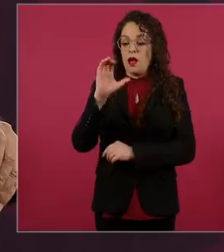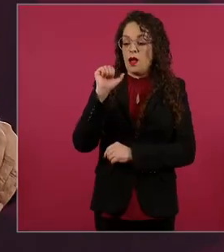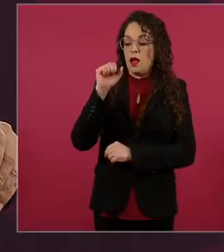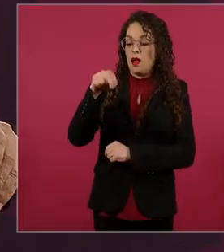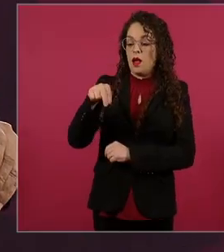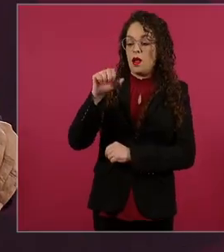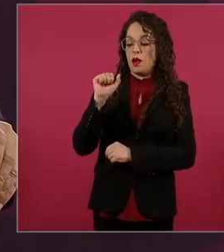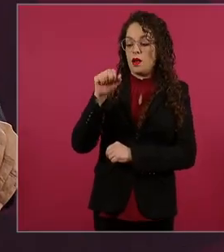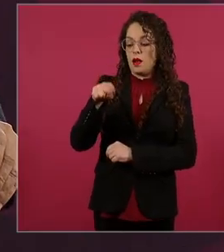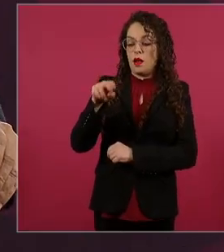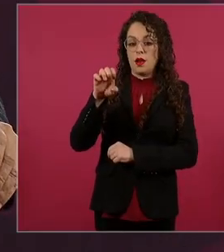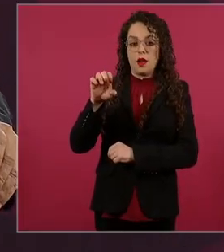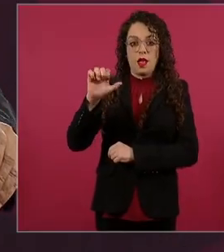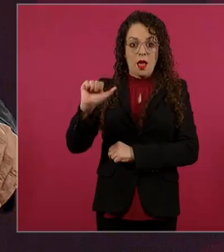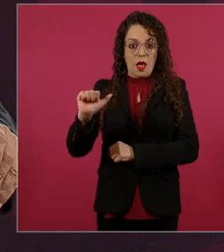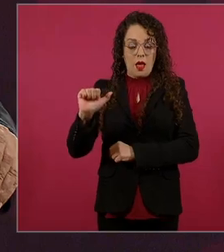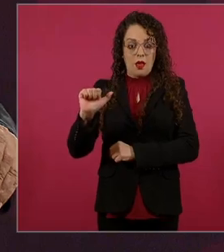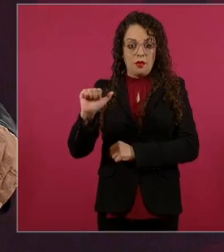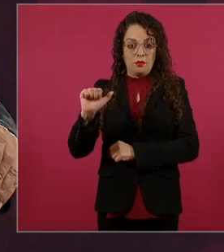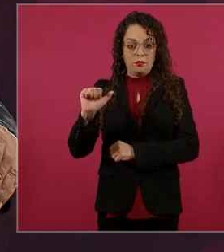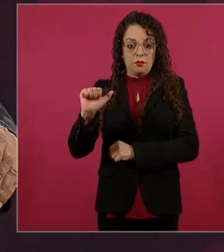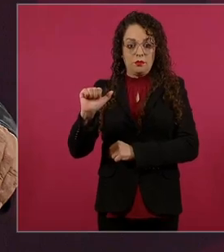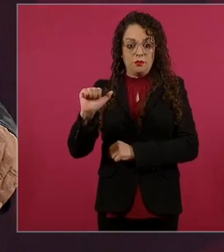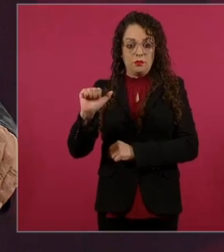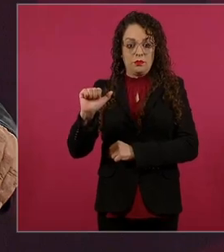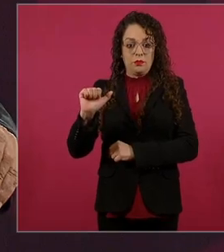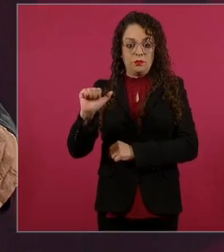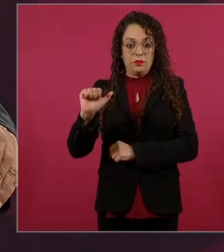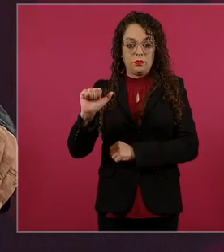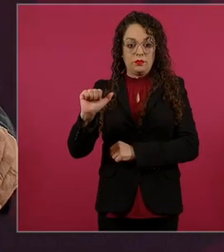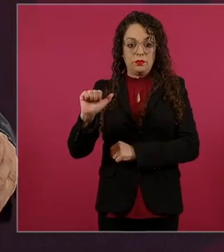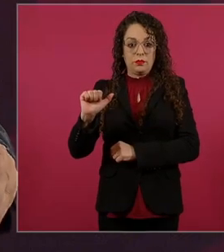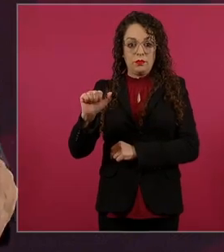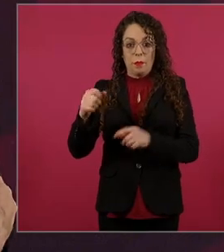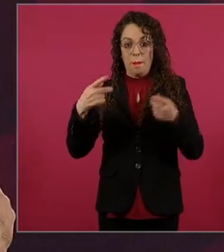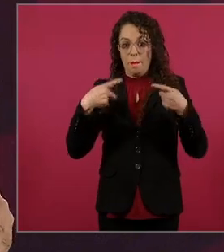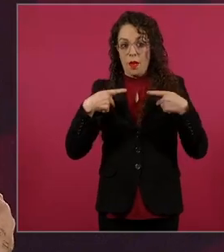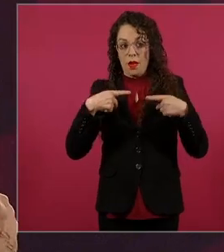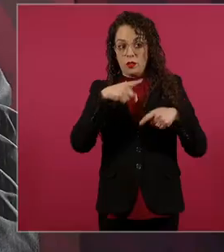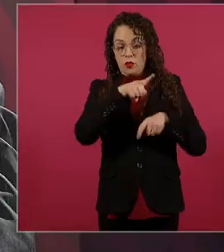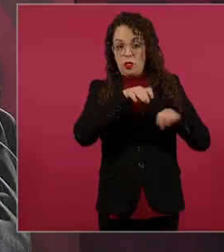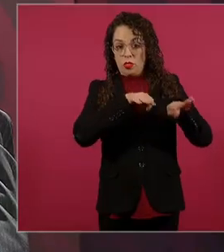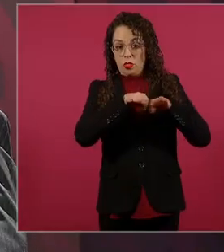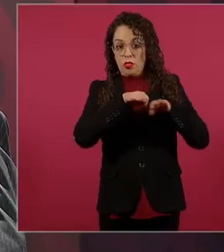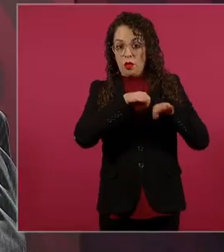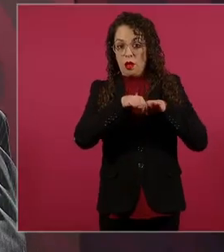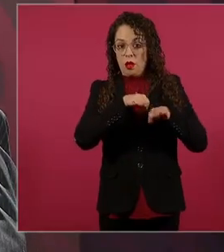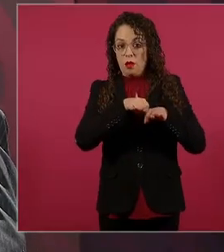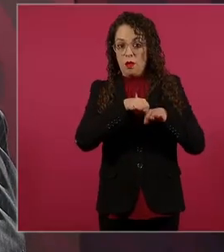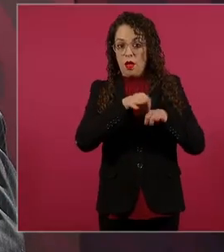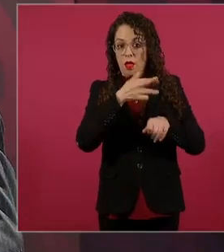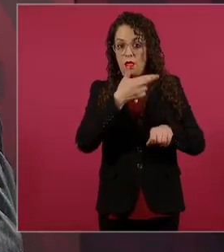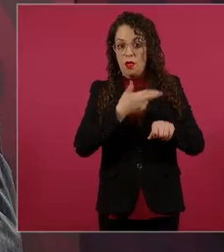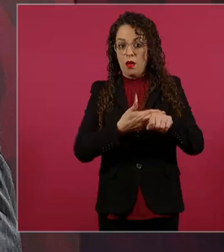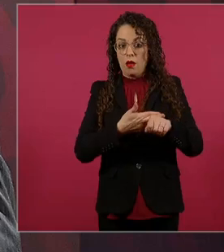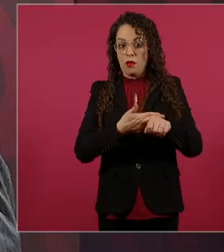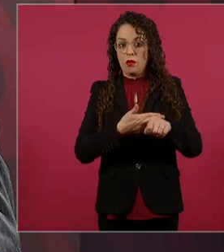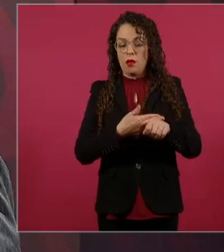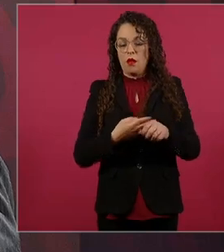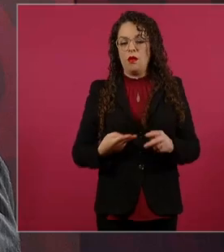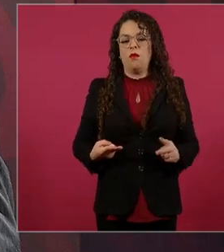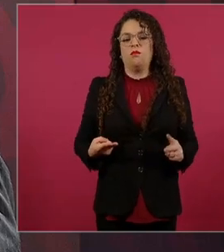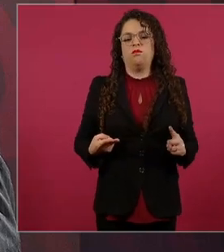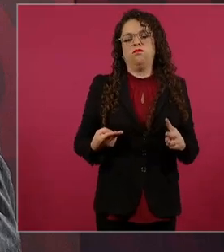y reprimen a los obreros matan a los trabajadores mineros